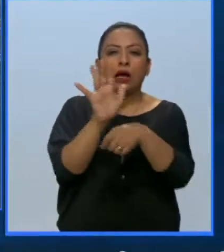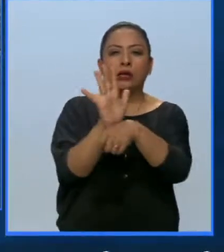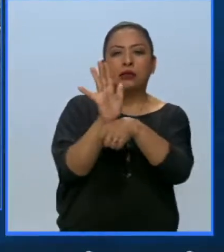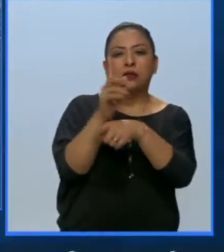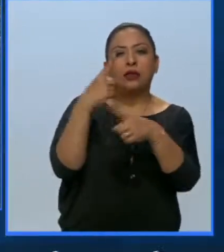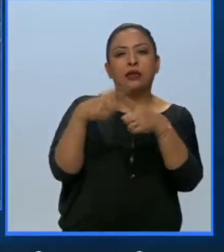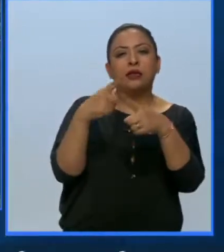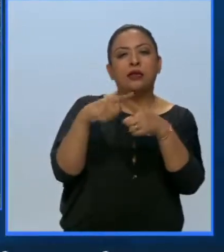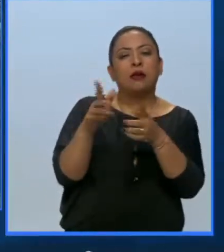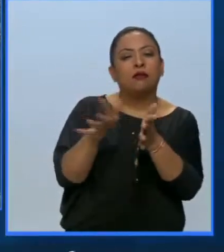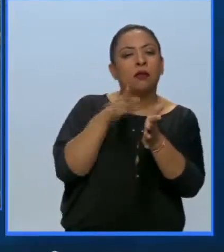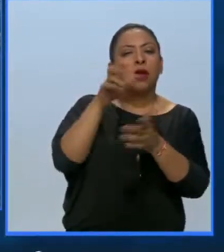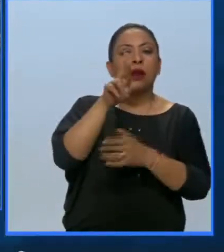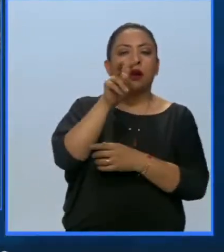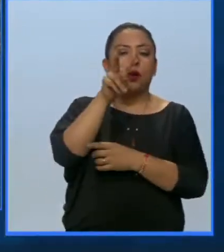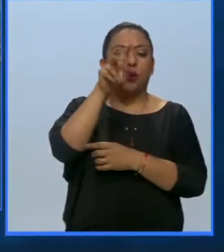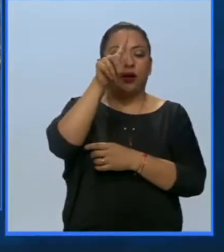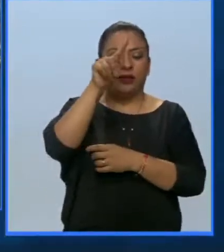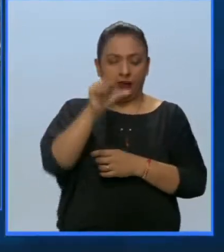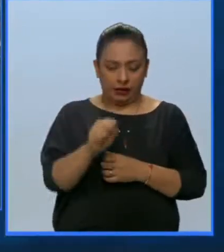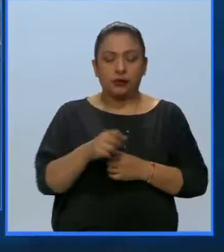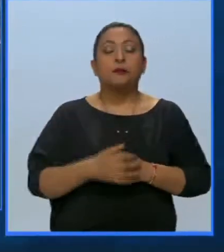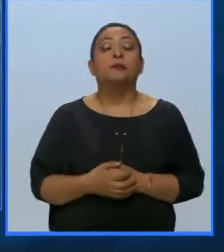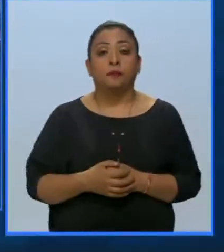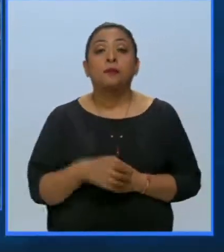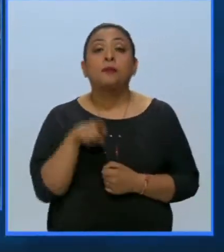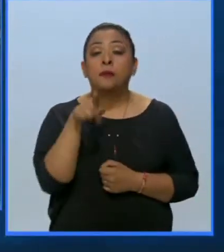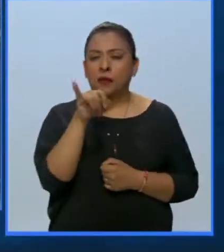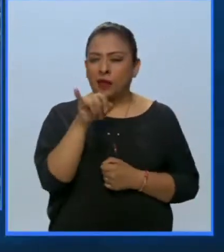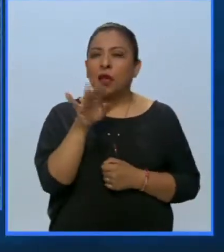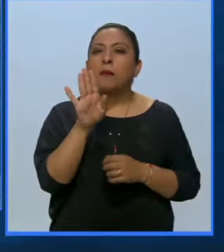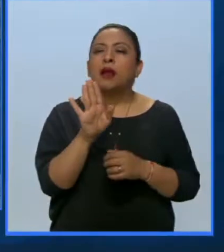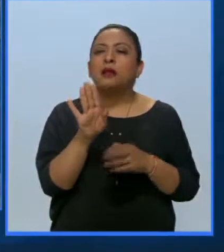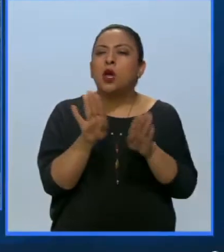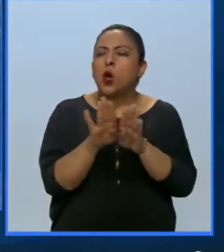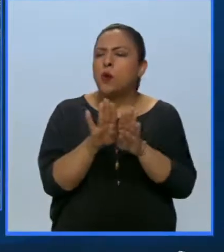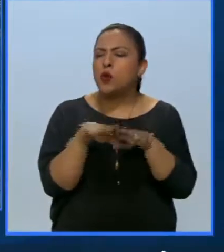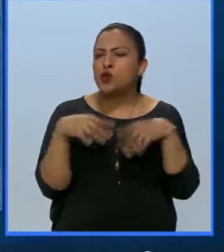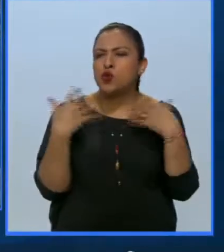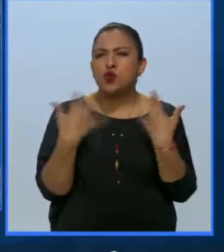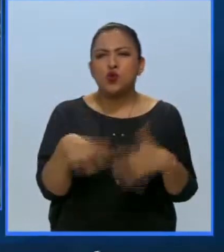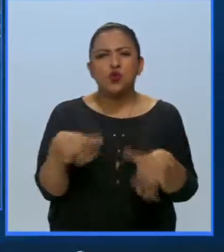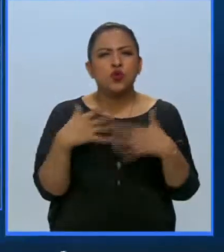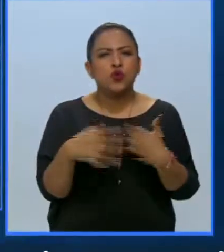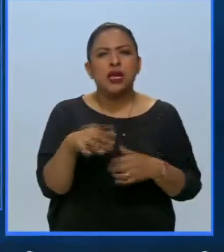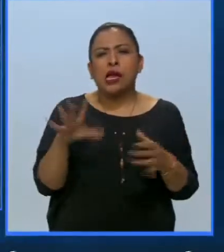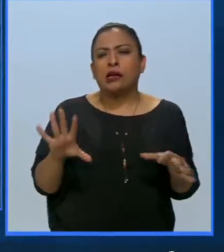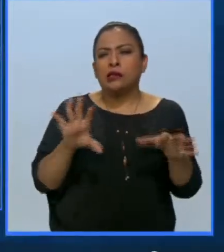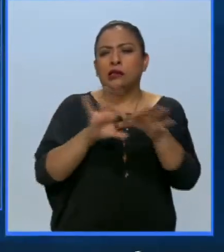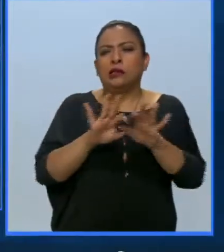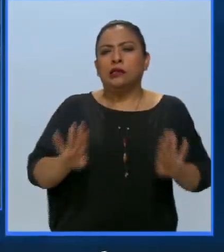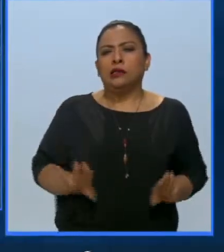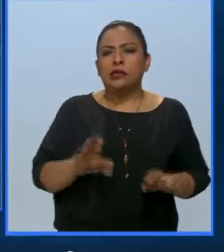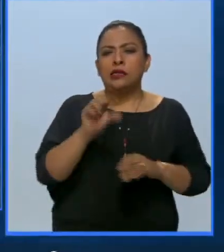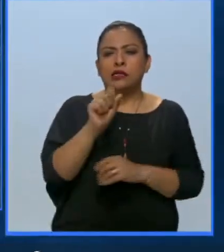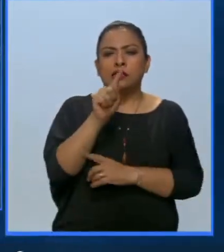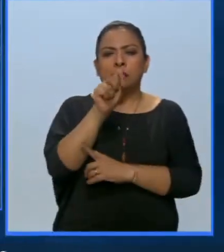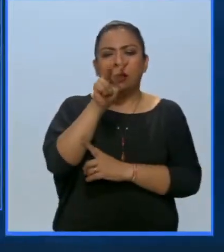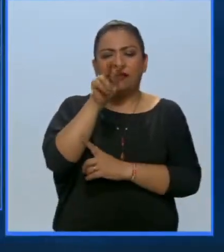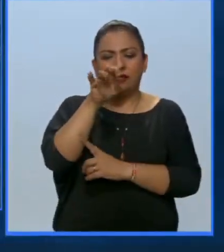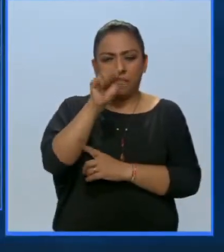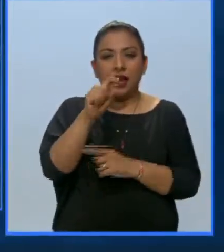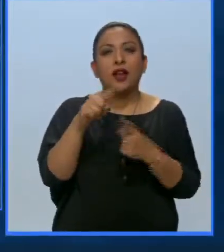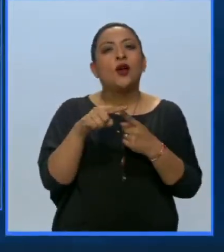escribió Revueltas. También es una obra extraordinariamente stravinskiana, La Coronela de